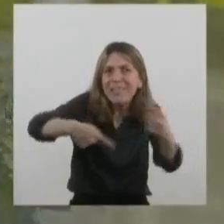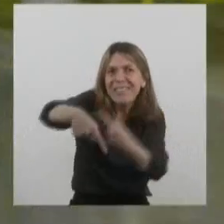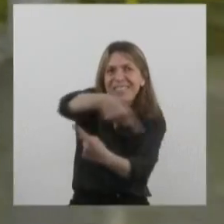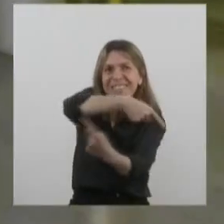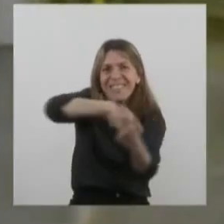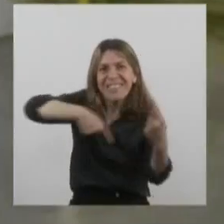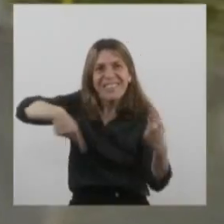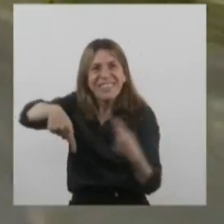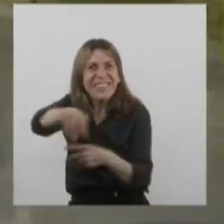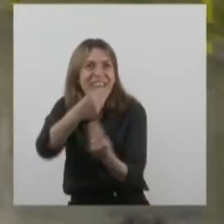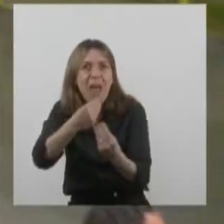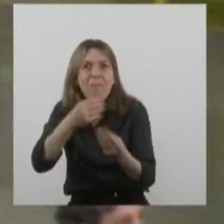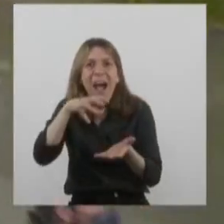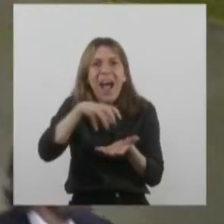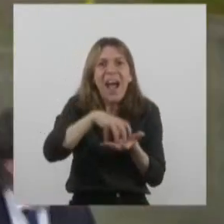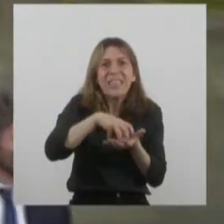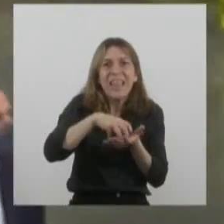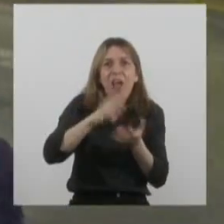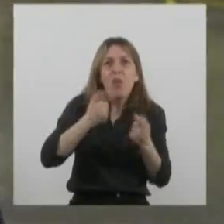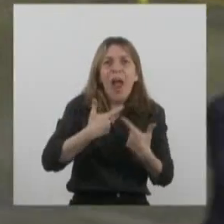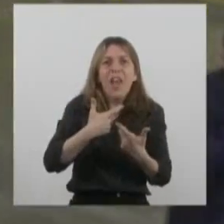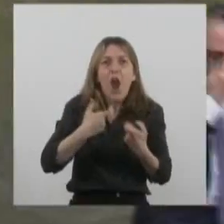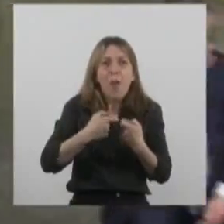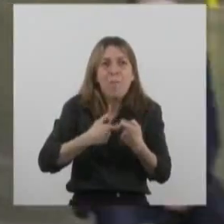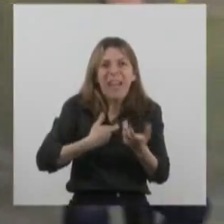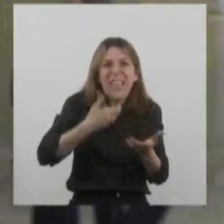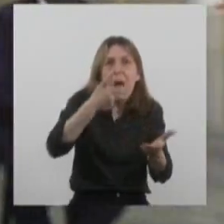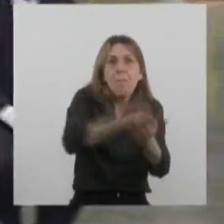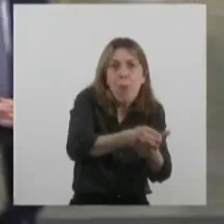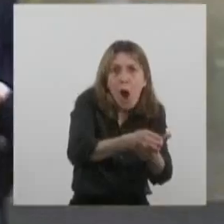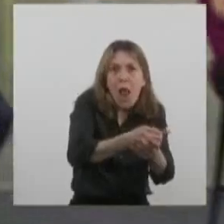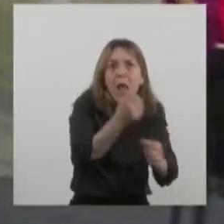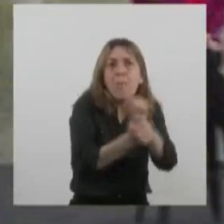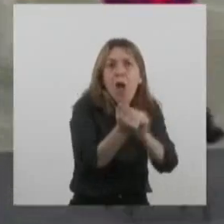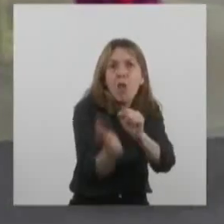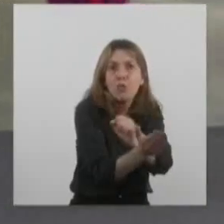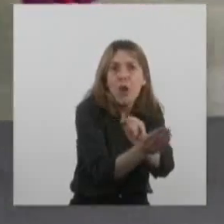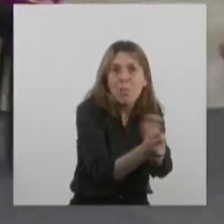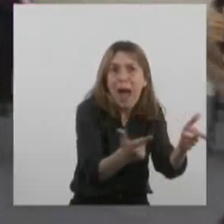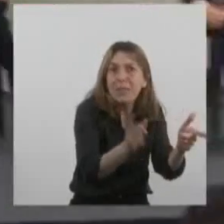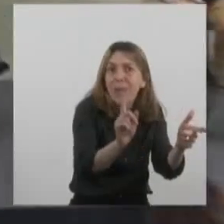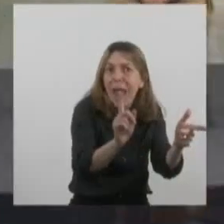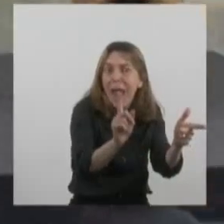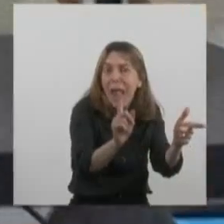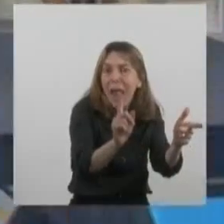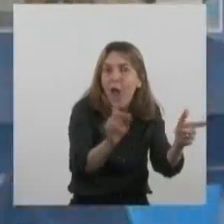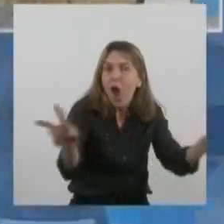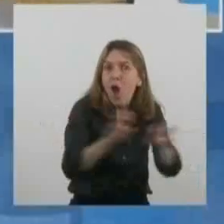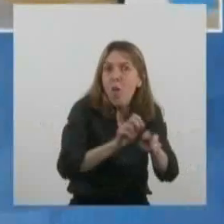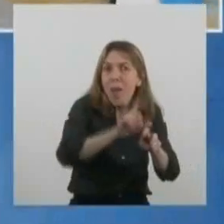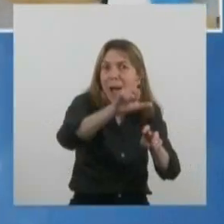ganar empresarios que invierten a riesgo y dan trabajo, van a ganar los que trabajan y van a ganar los que